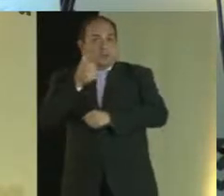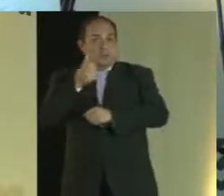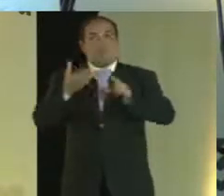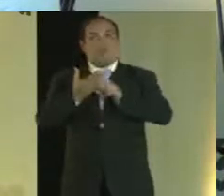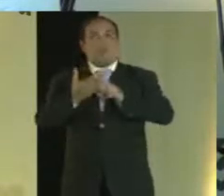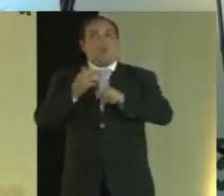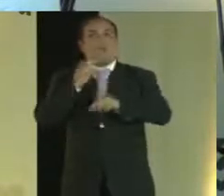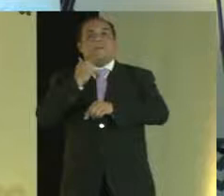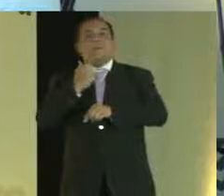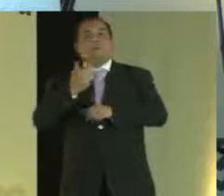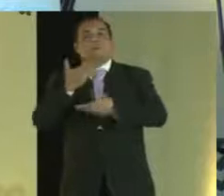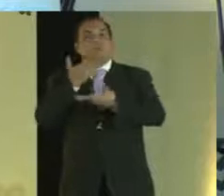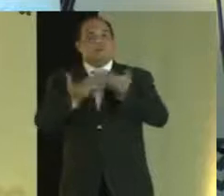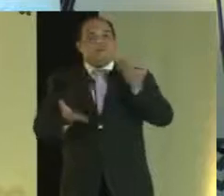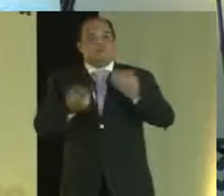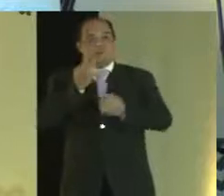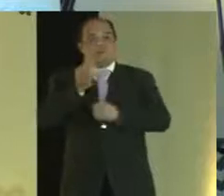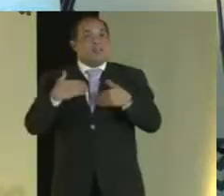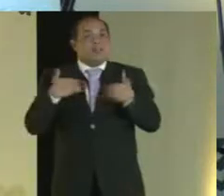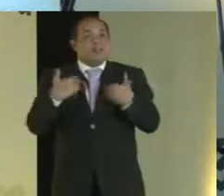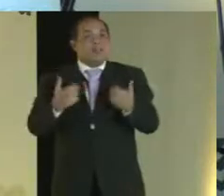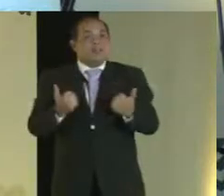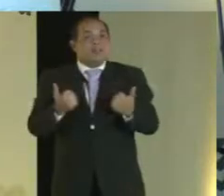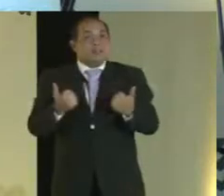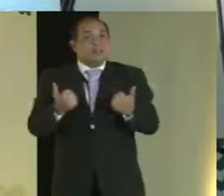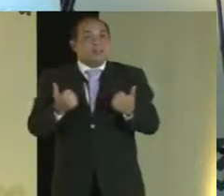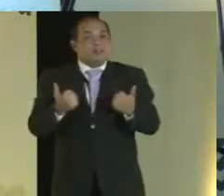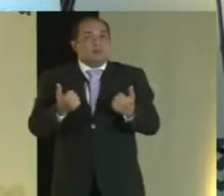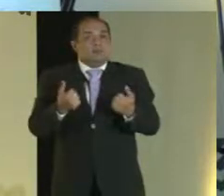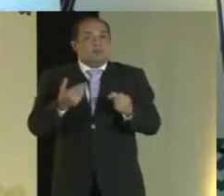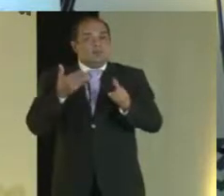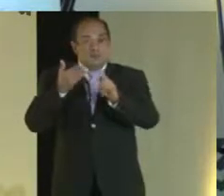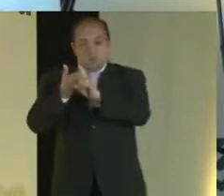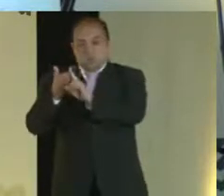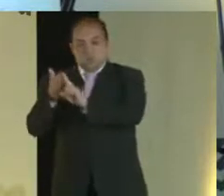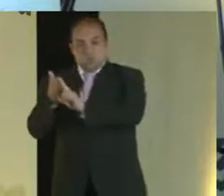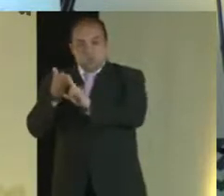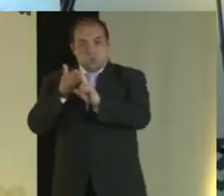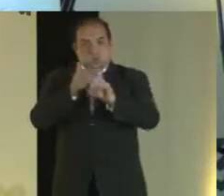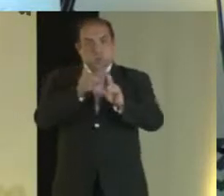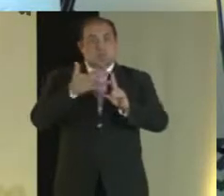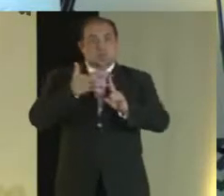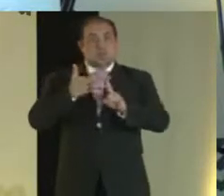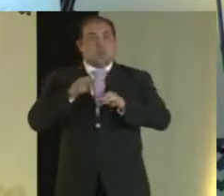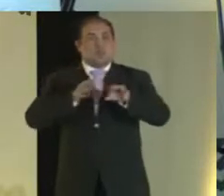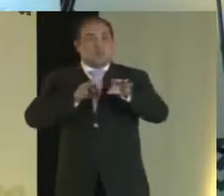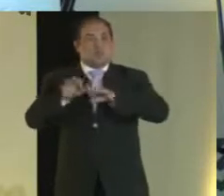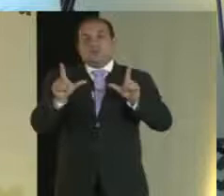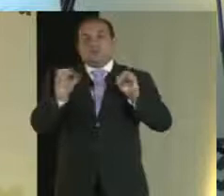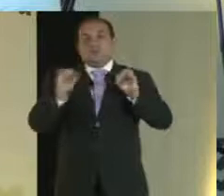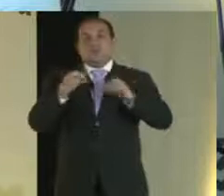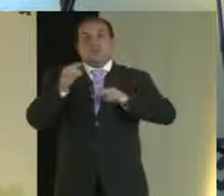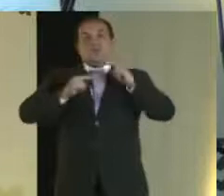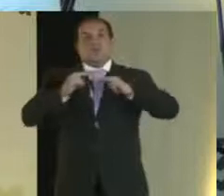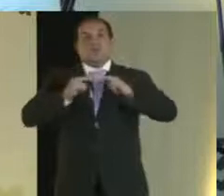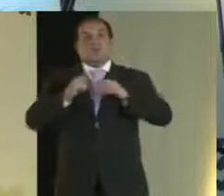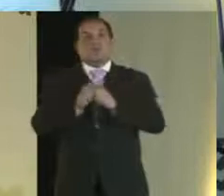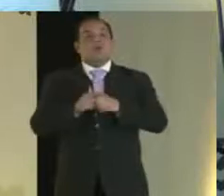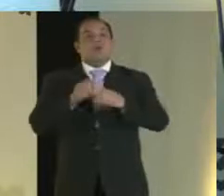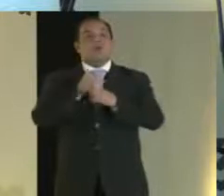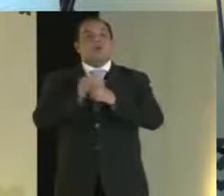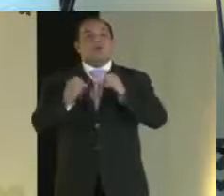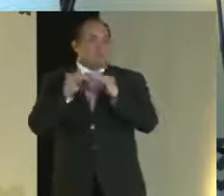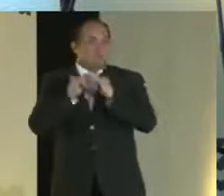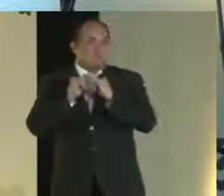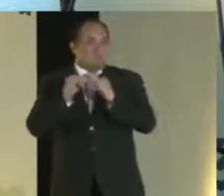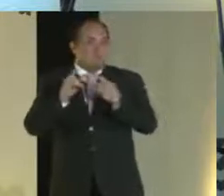presente. Y así lo entender que los desafíos que tienen los trabajadores preparada con la parte